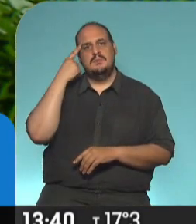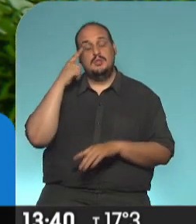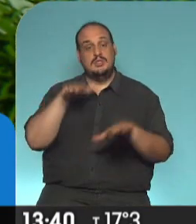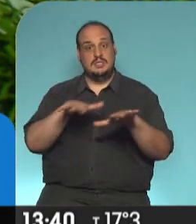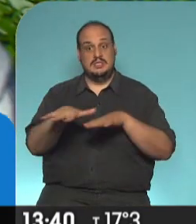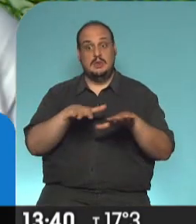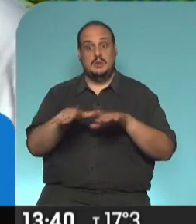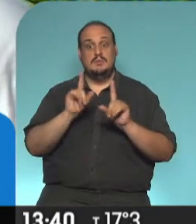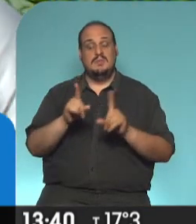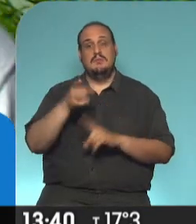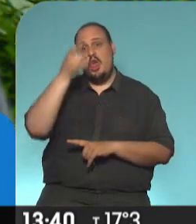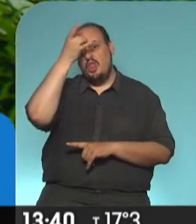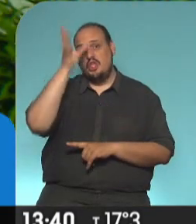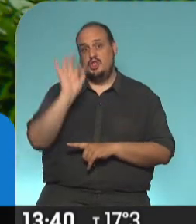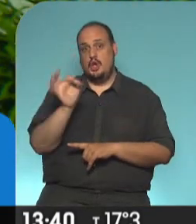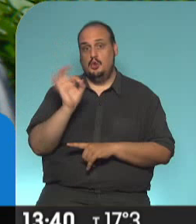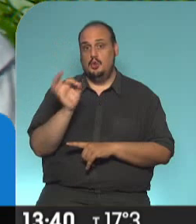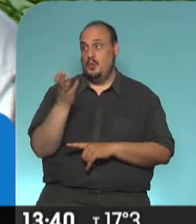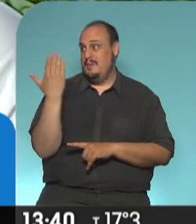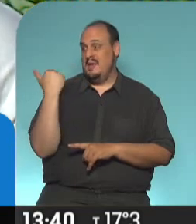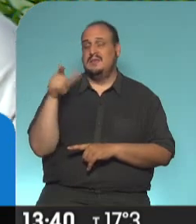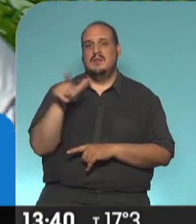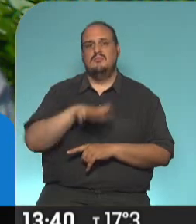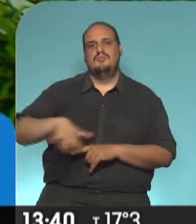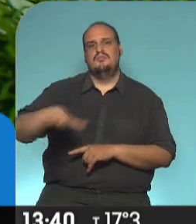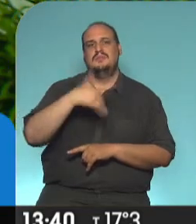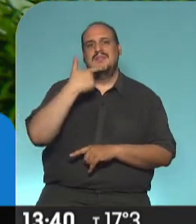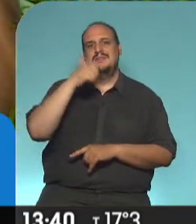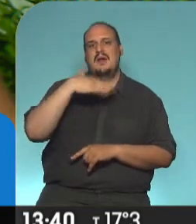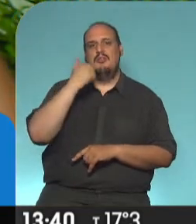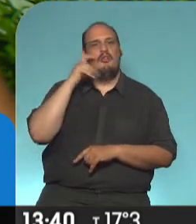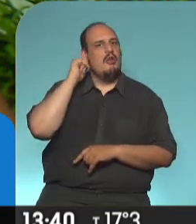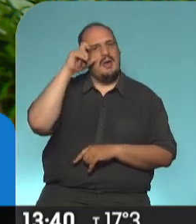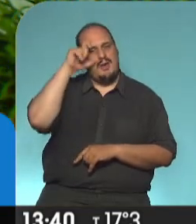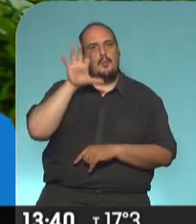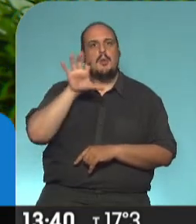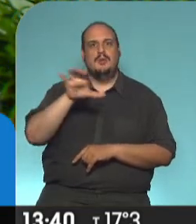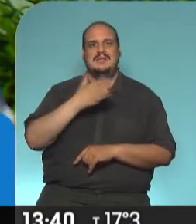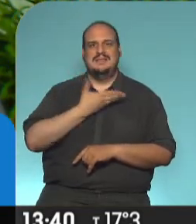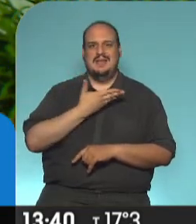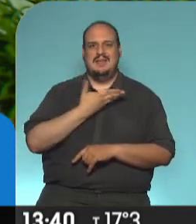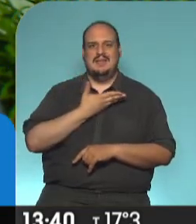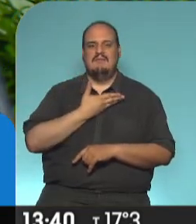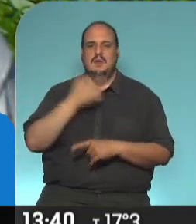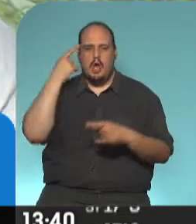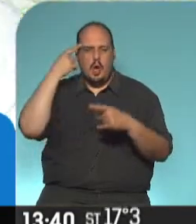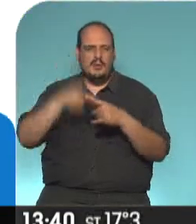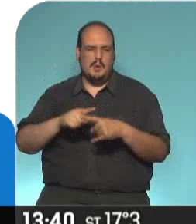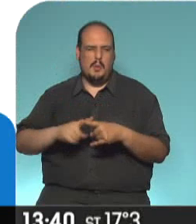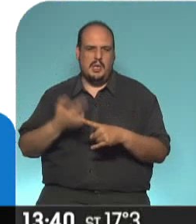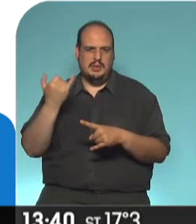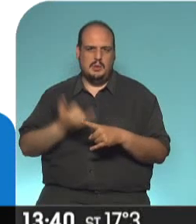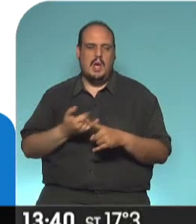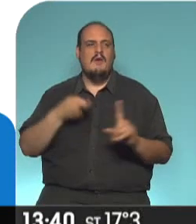digamos, cometido el 12 de octubre pasado en la localidad de San Jorge, en Santa Fe, tiene motivaciones políticas. Los femicidios